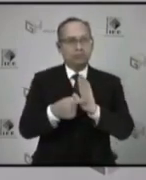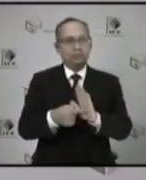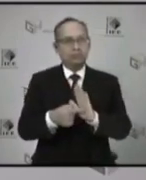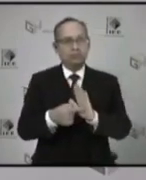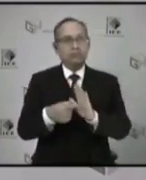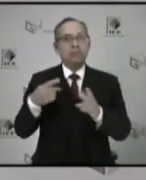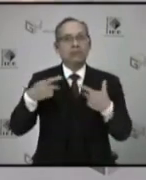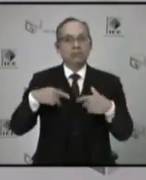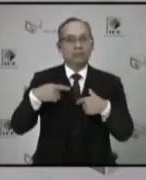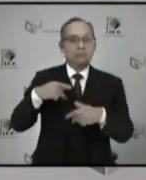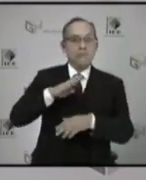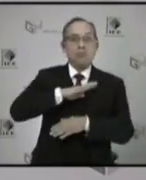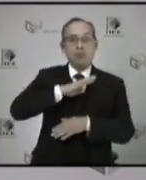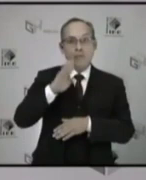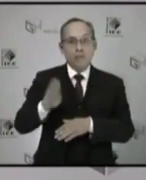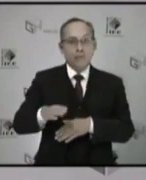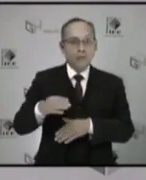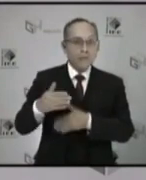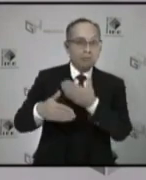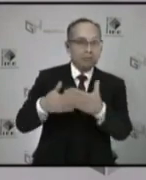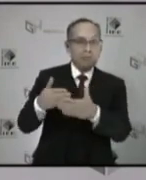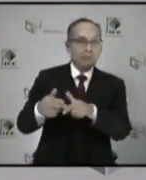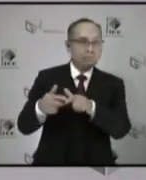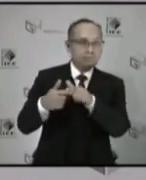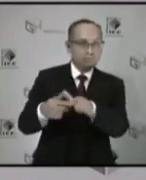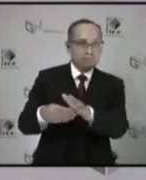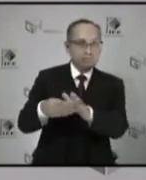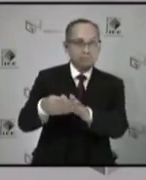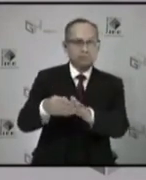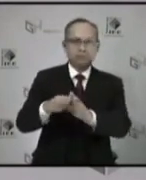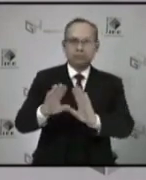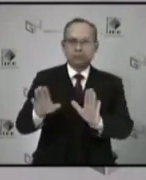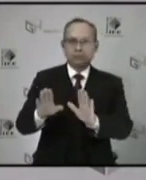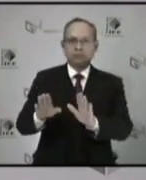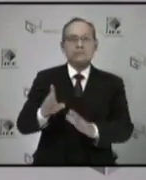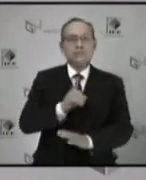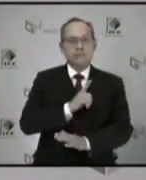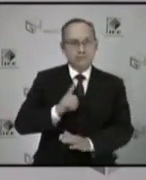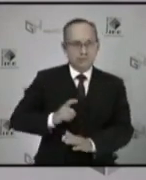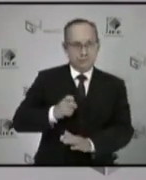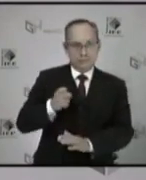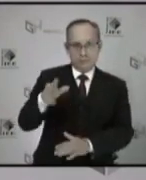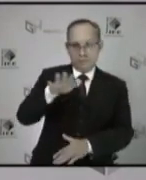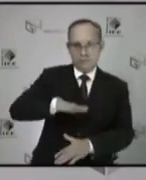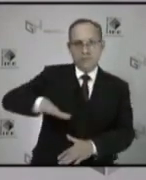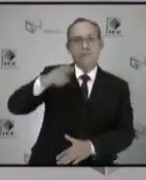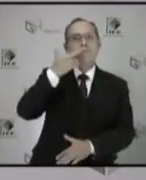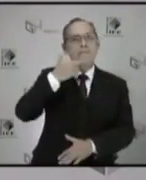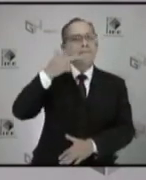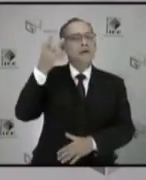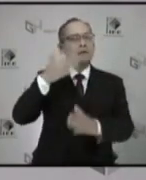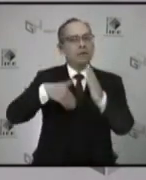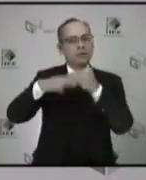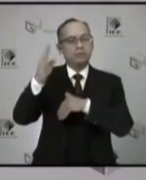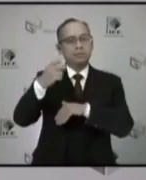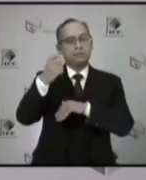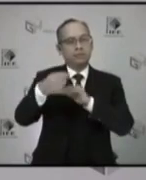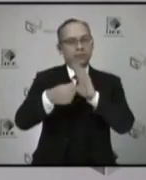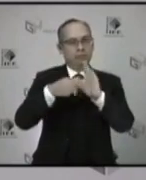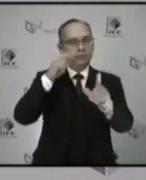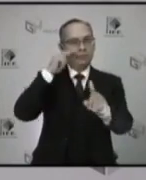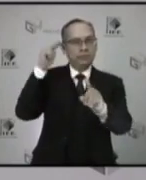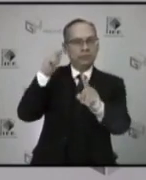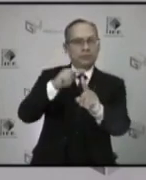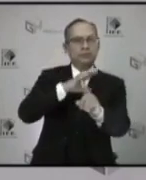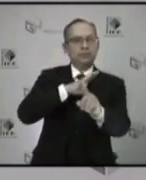menos tener esta clase de pleitos que no nos llevan a construir un mejor Estado en unidad y con una visión realmente